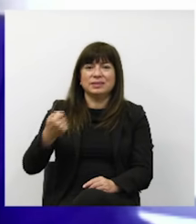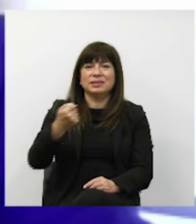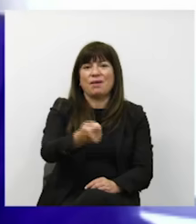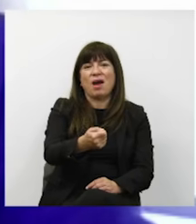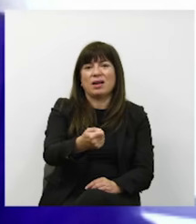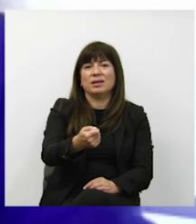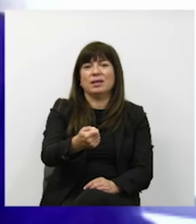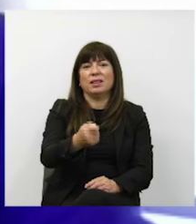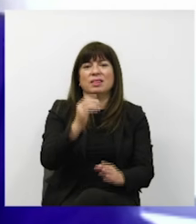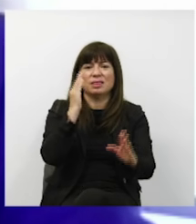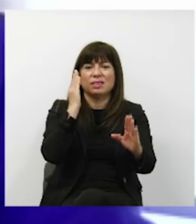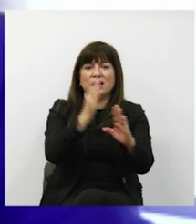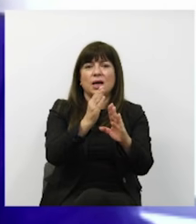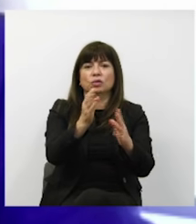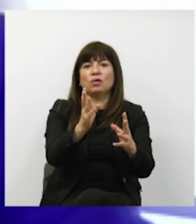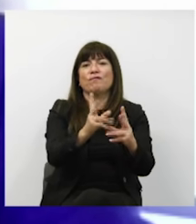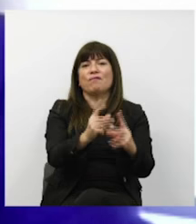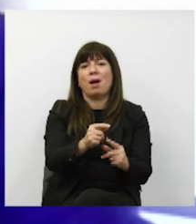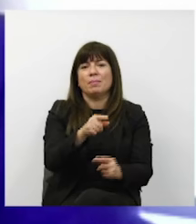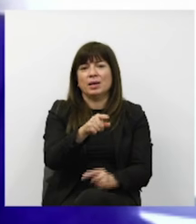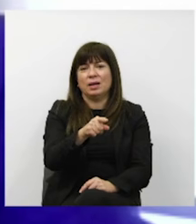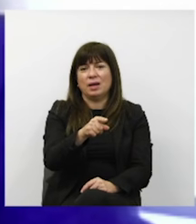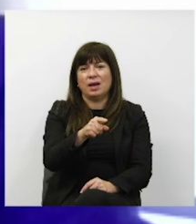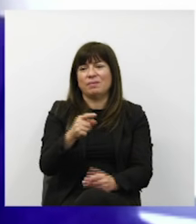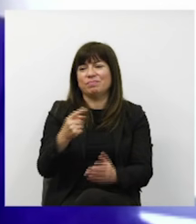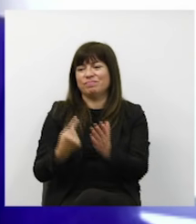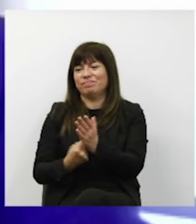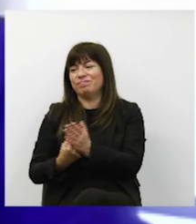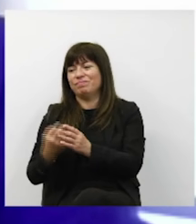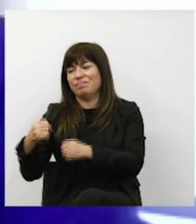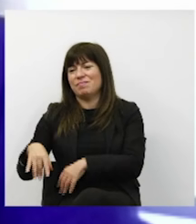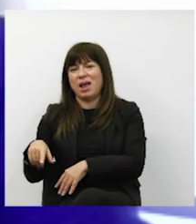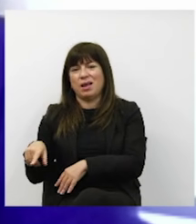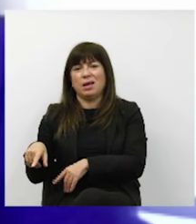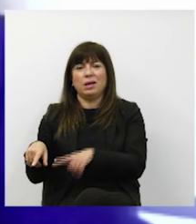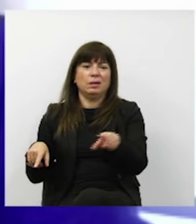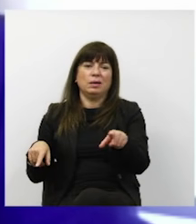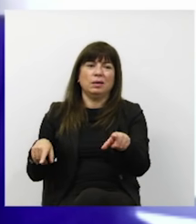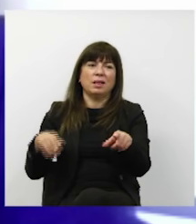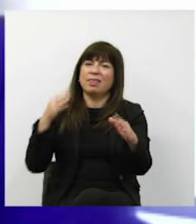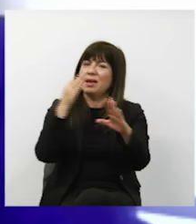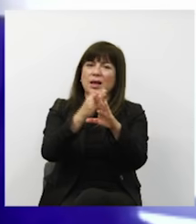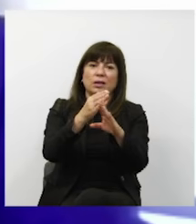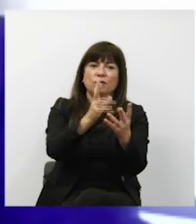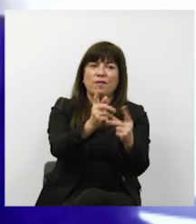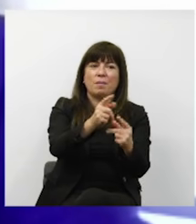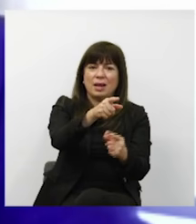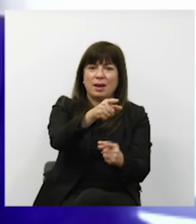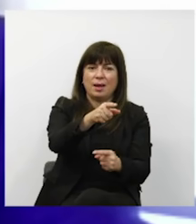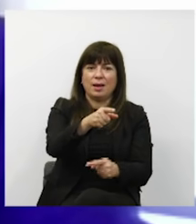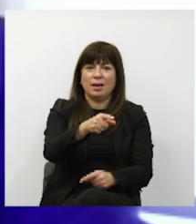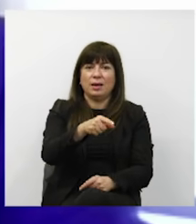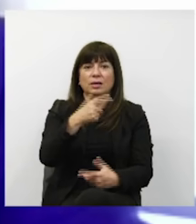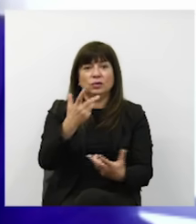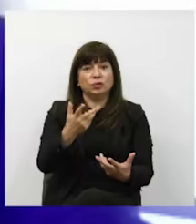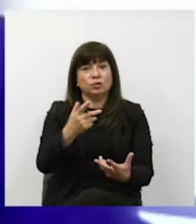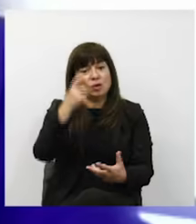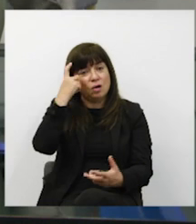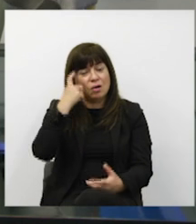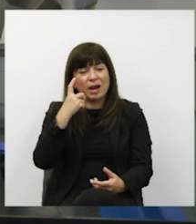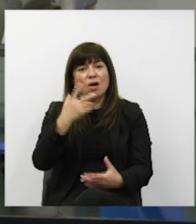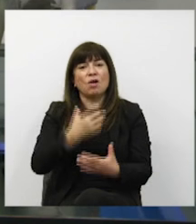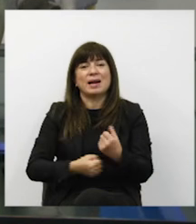familia, en vez de estar perdiendo por la vía tributaria, por la vía de la recaudación. Y me parece que el